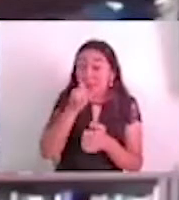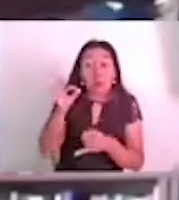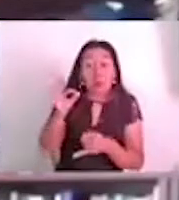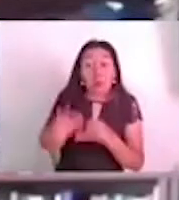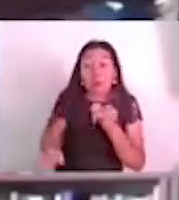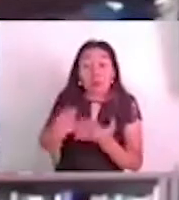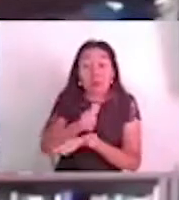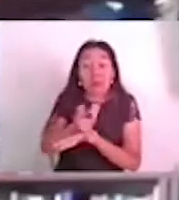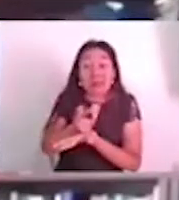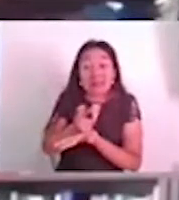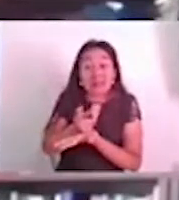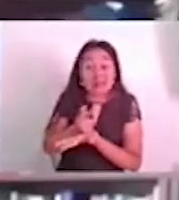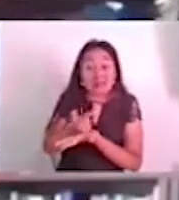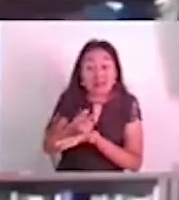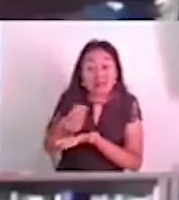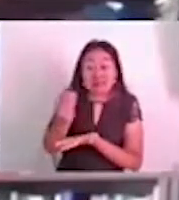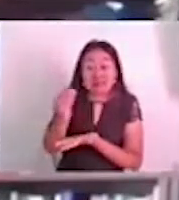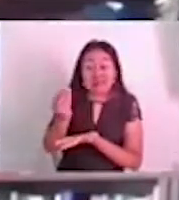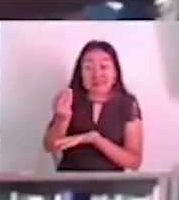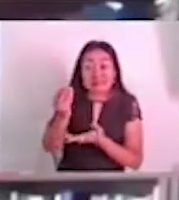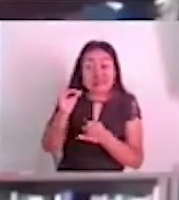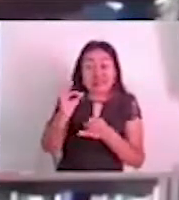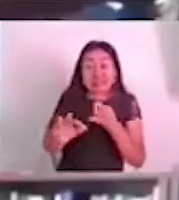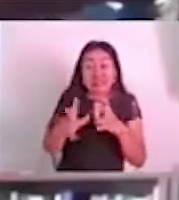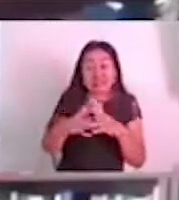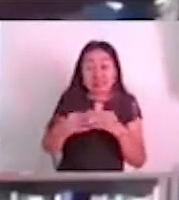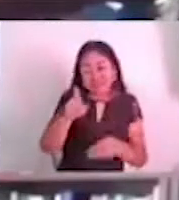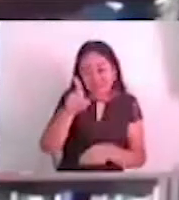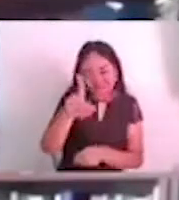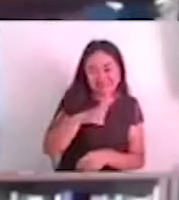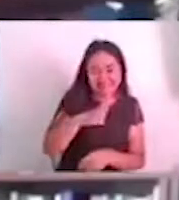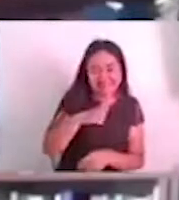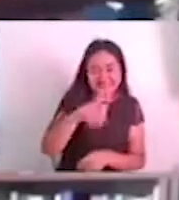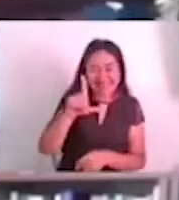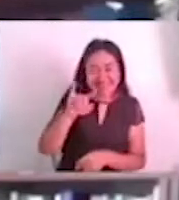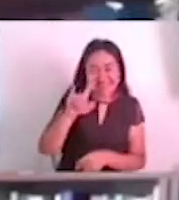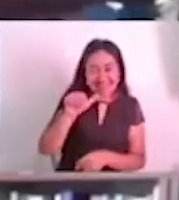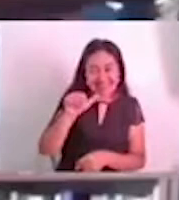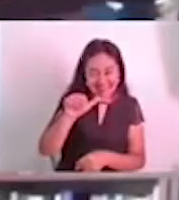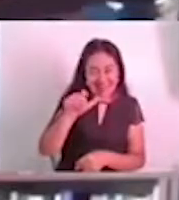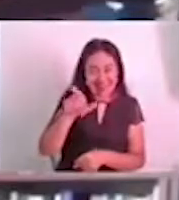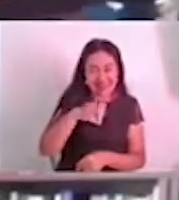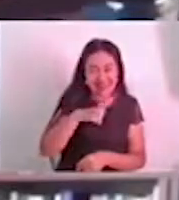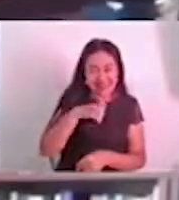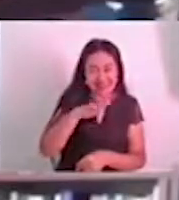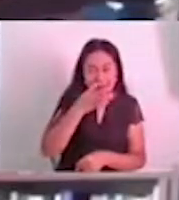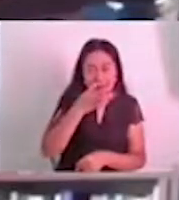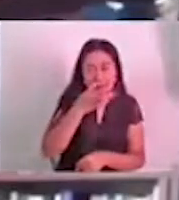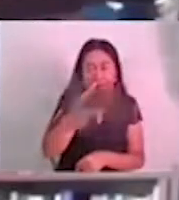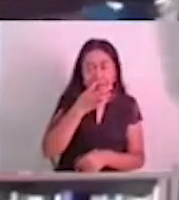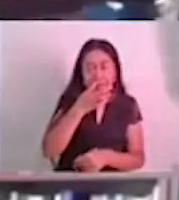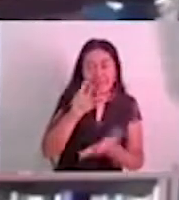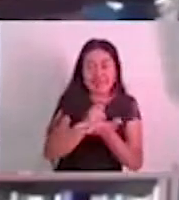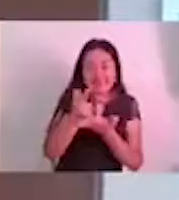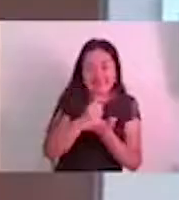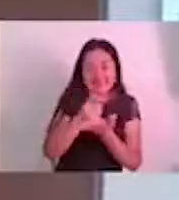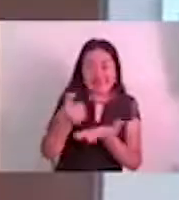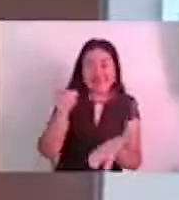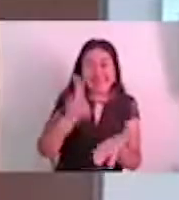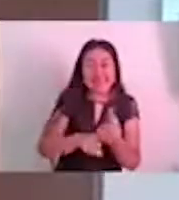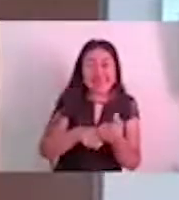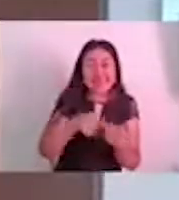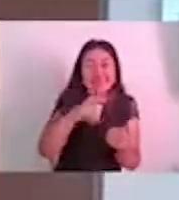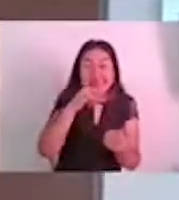tienes un ejemplar, o todavía no, de los chiles en nogada.